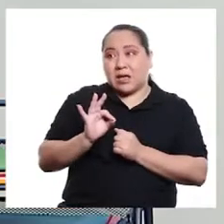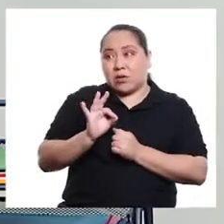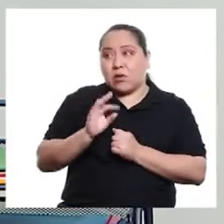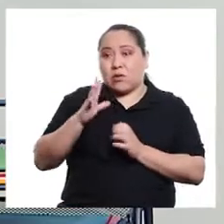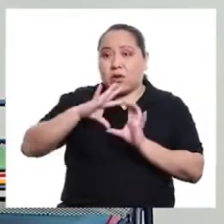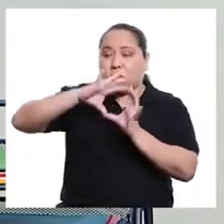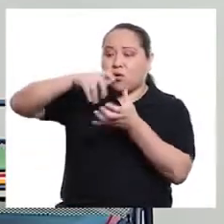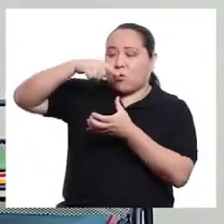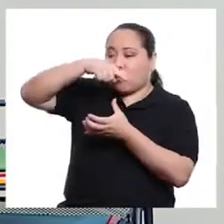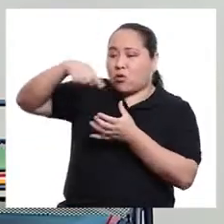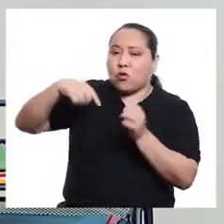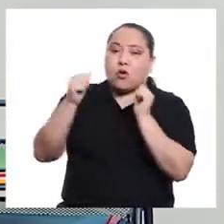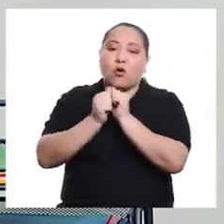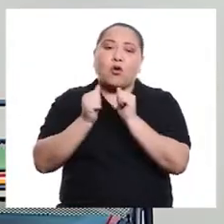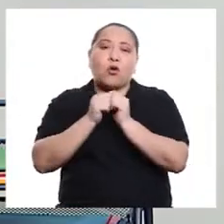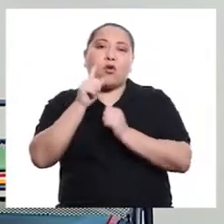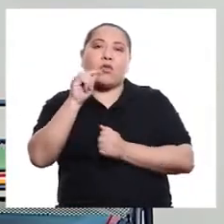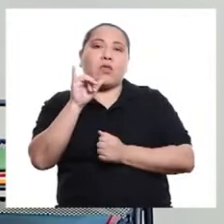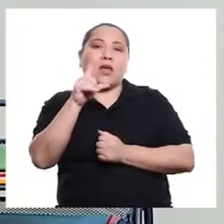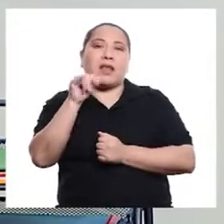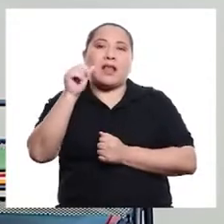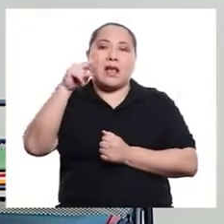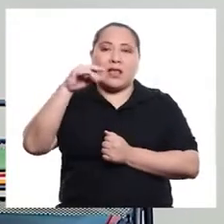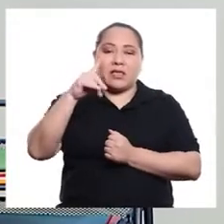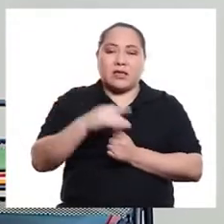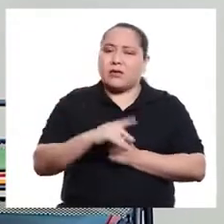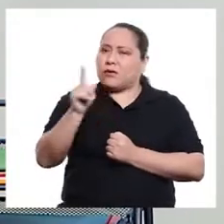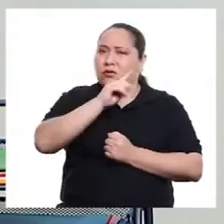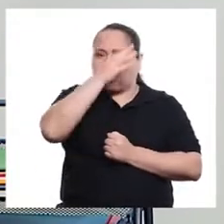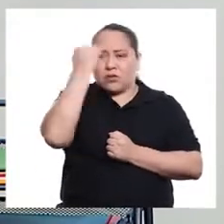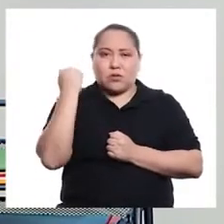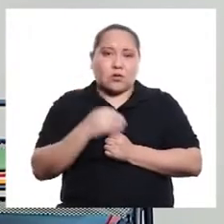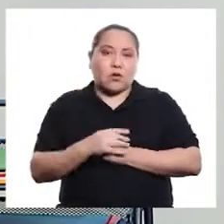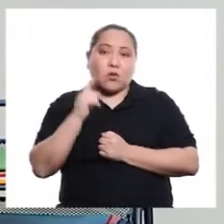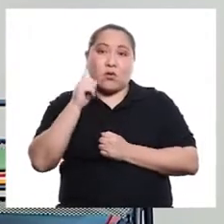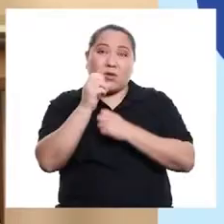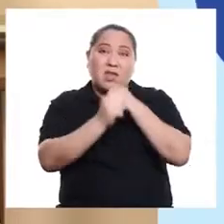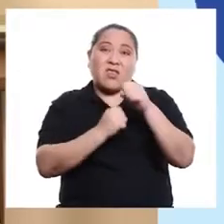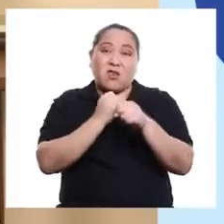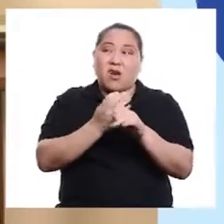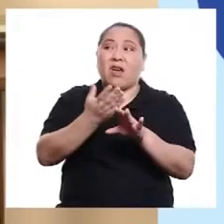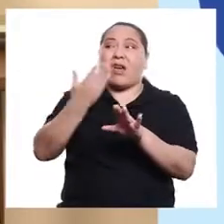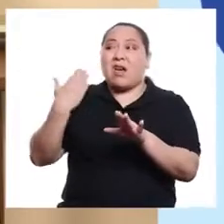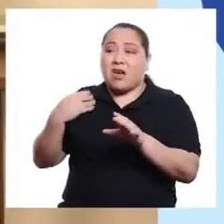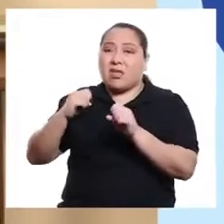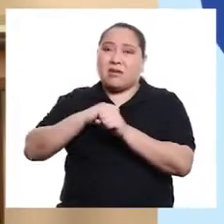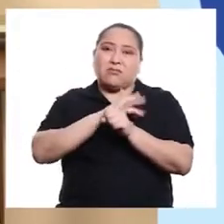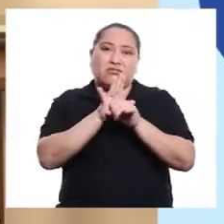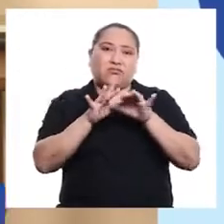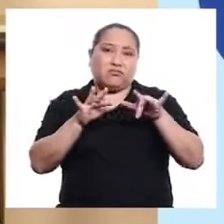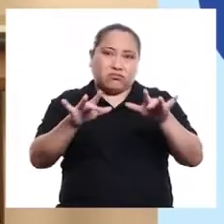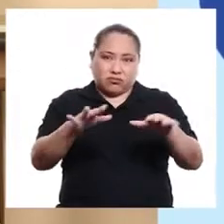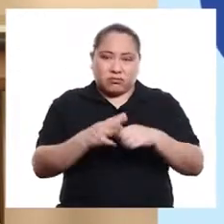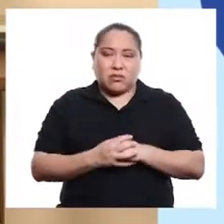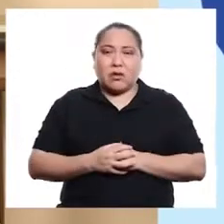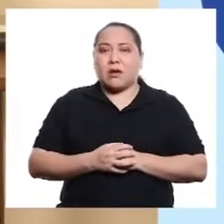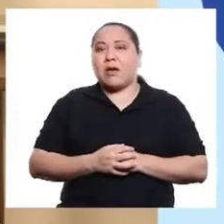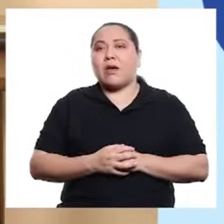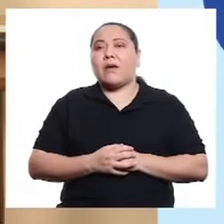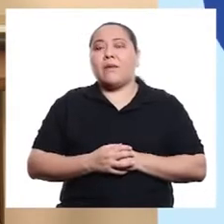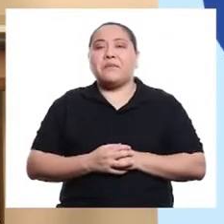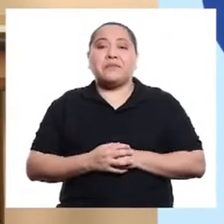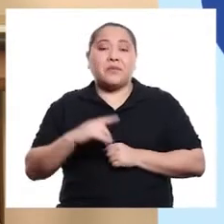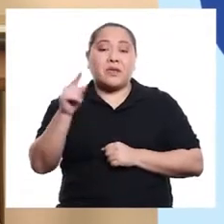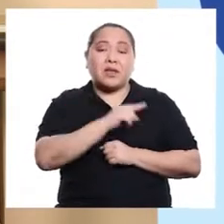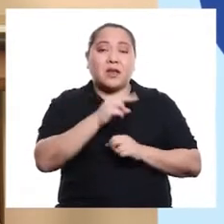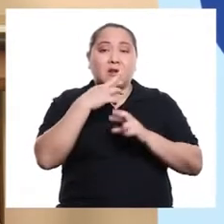Tailandia. No olvidemos que estas cifras corresponden a un año antes de la pandemia. Así es, Romina. y los resultados